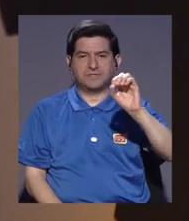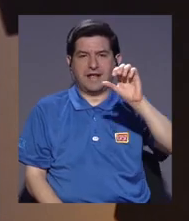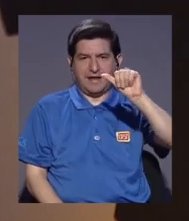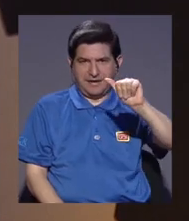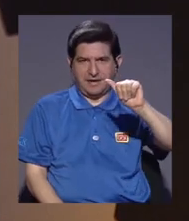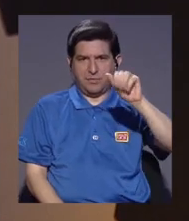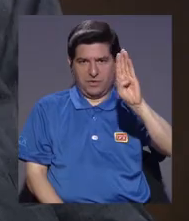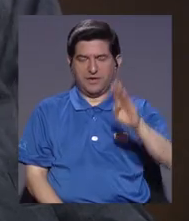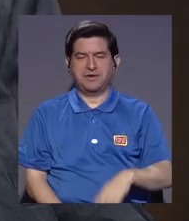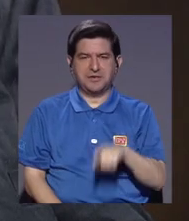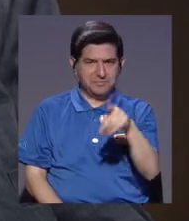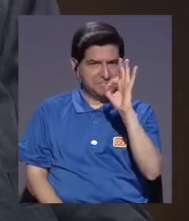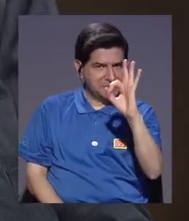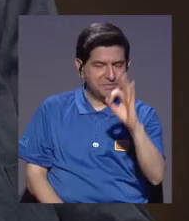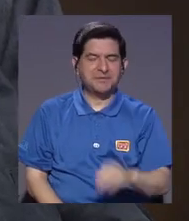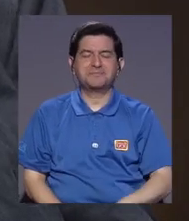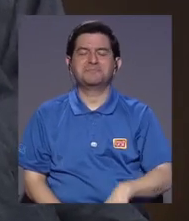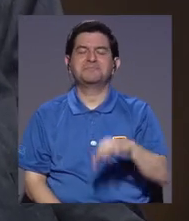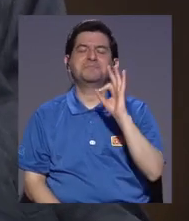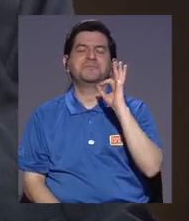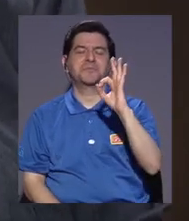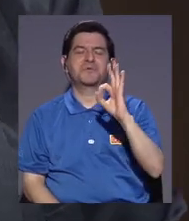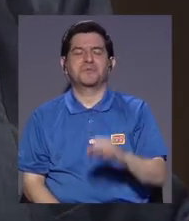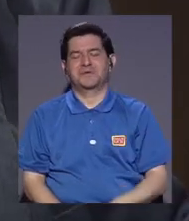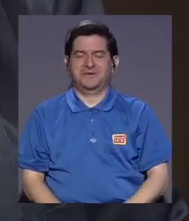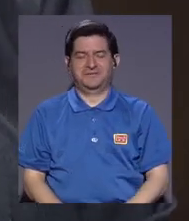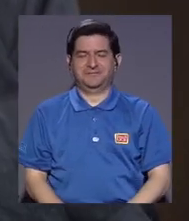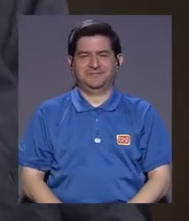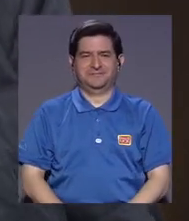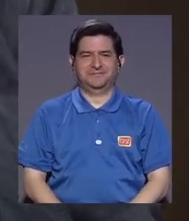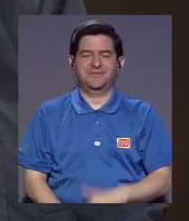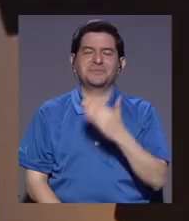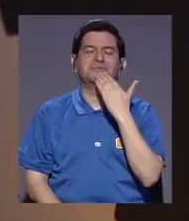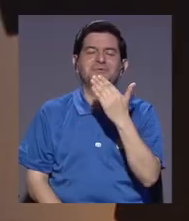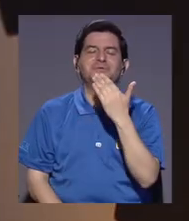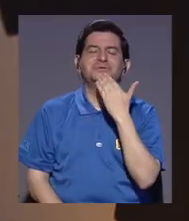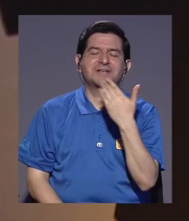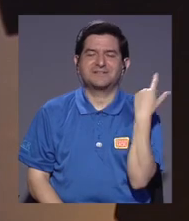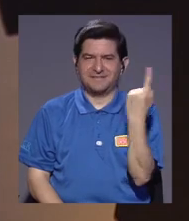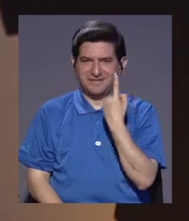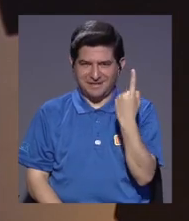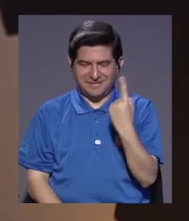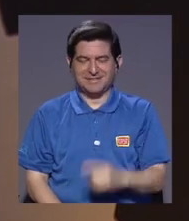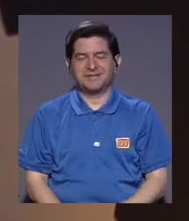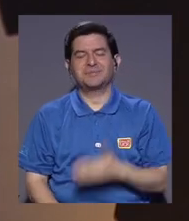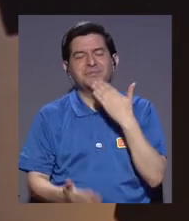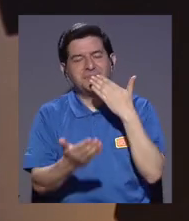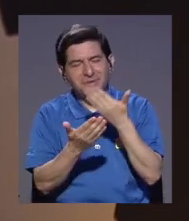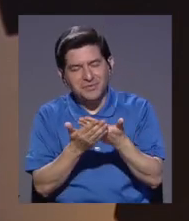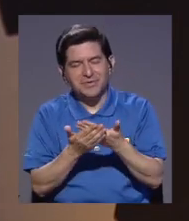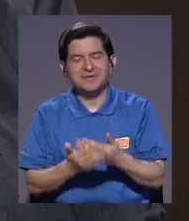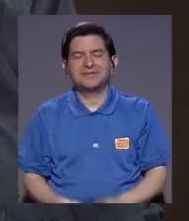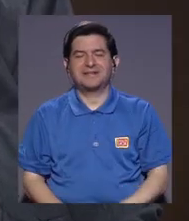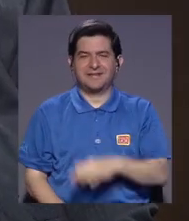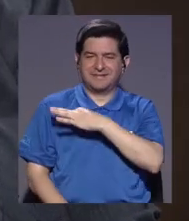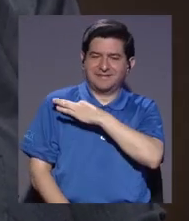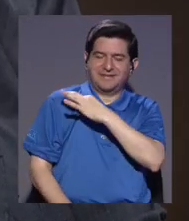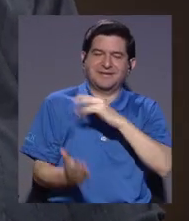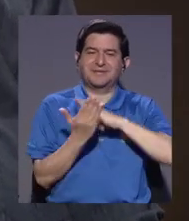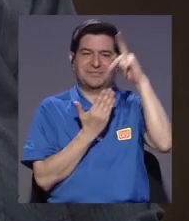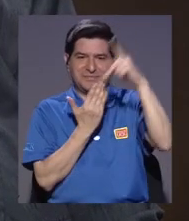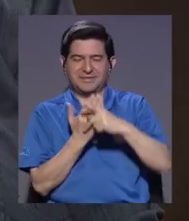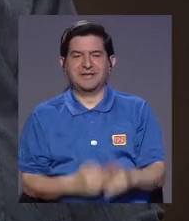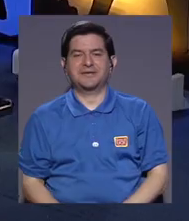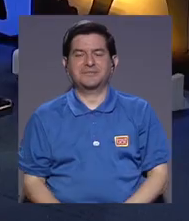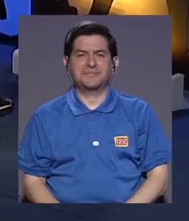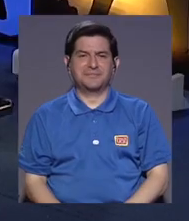aguilar bulgarelli como estaba más caro primero de don marlon agradeciéndole como siempre la gentileza de invitarme a su programa